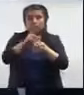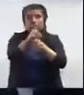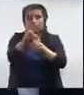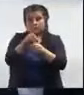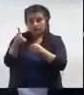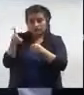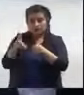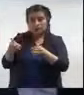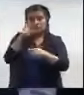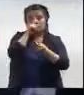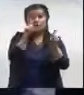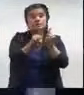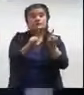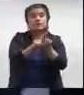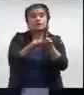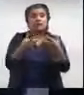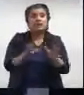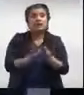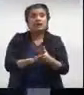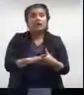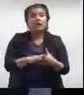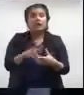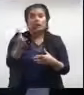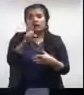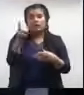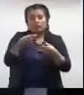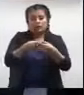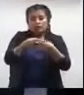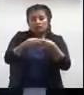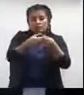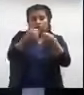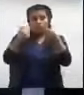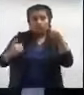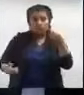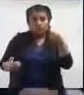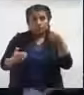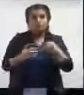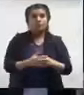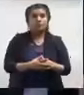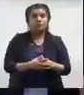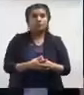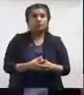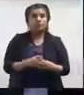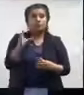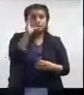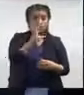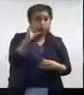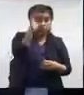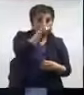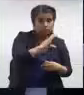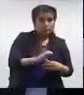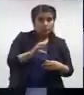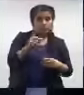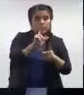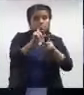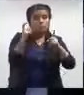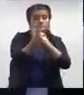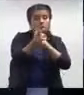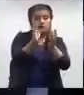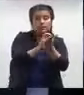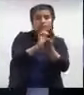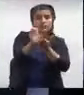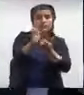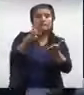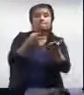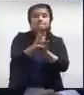Con lo cual se desprende la búsqueda de una cultura de prevención de